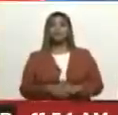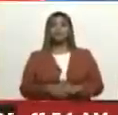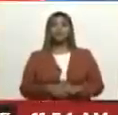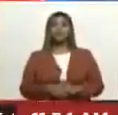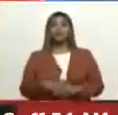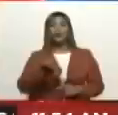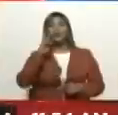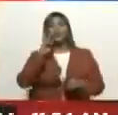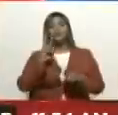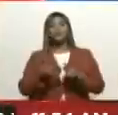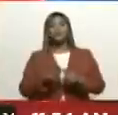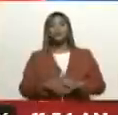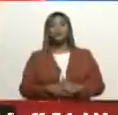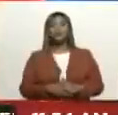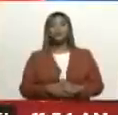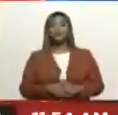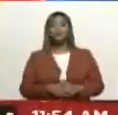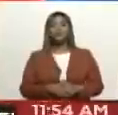visuales,